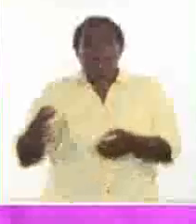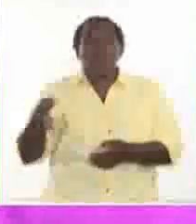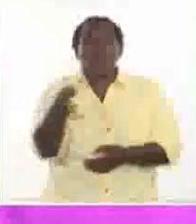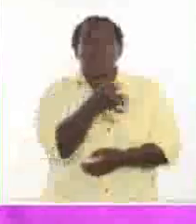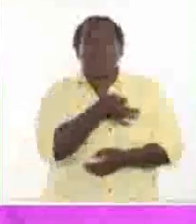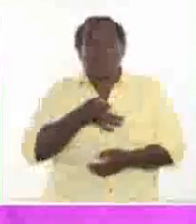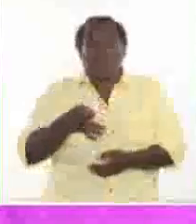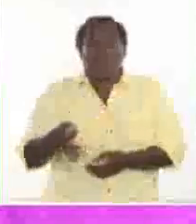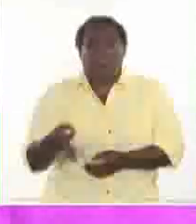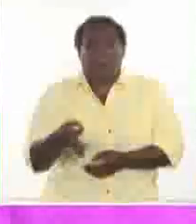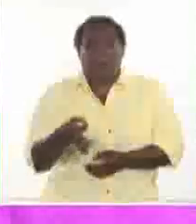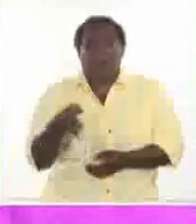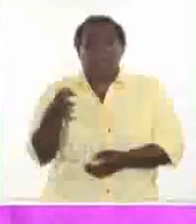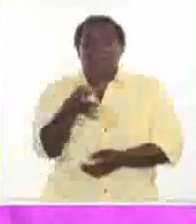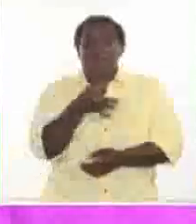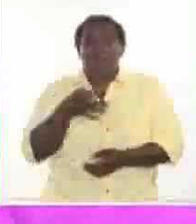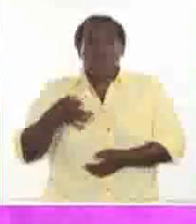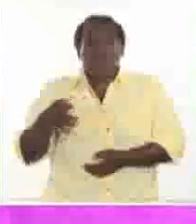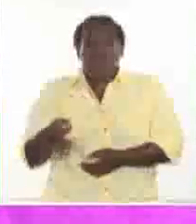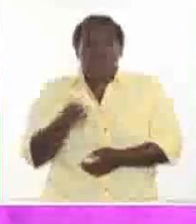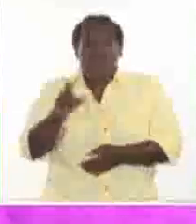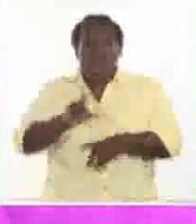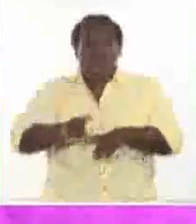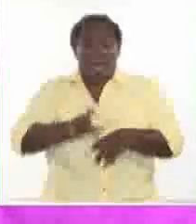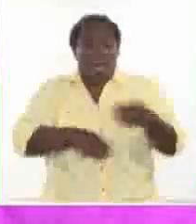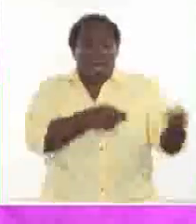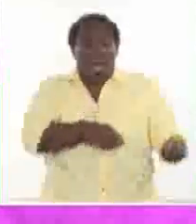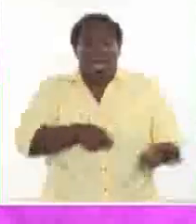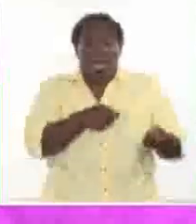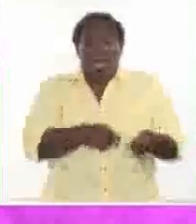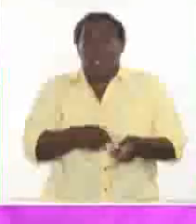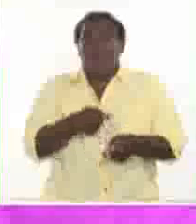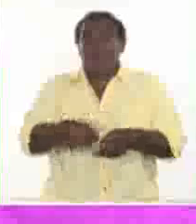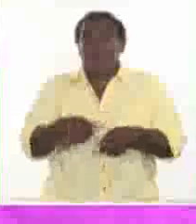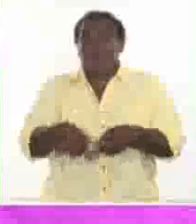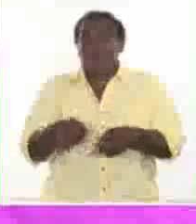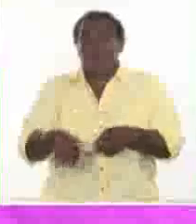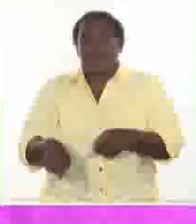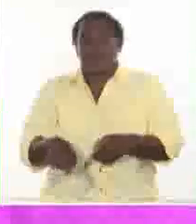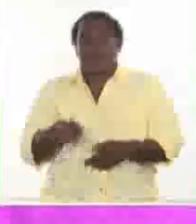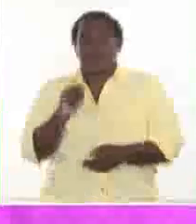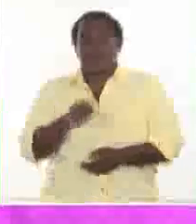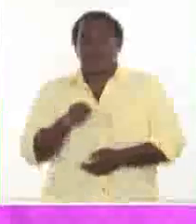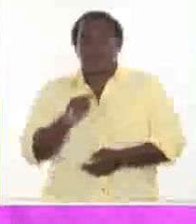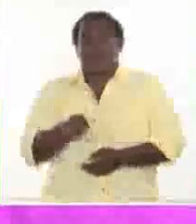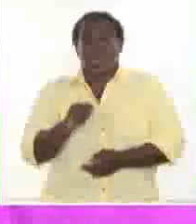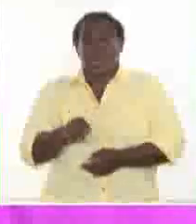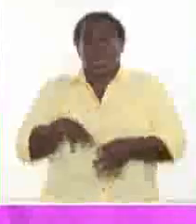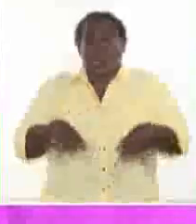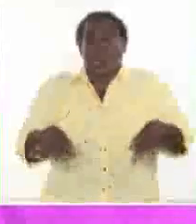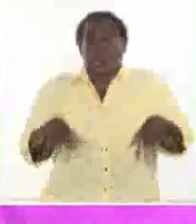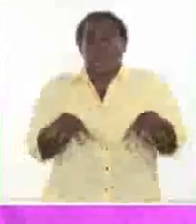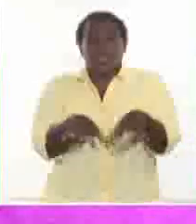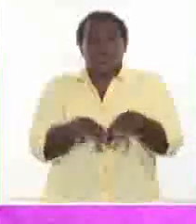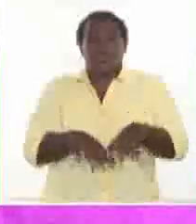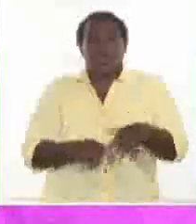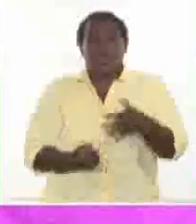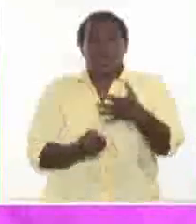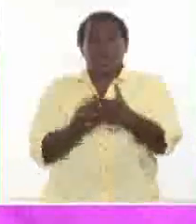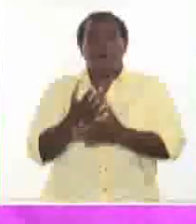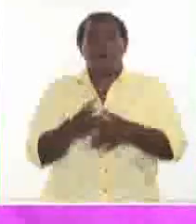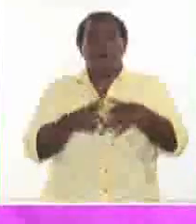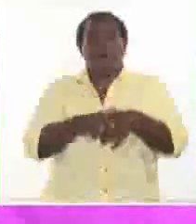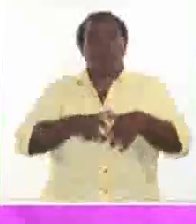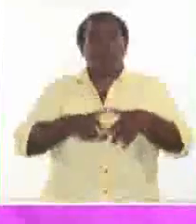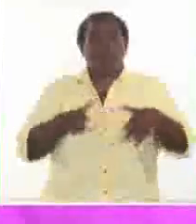mayor concentración de las áreas agrícolas, de los cultivos varios, porque donde están las condiciones creadas para poder incrementar las producciones del